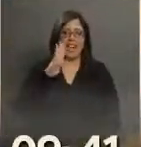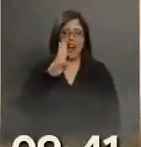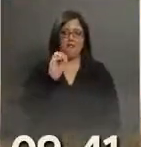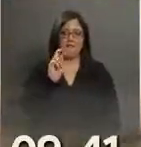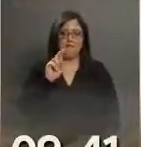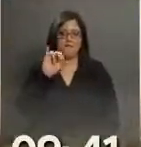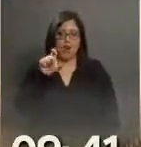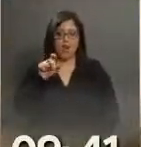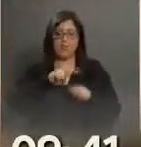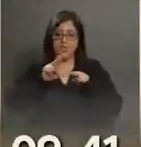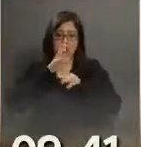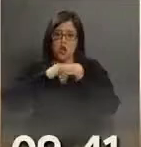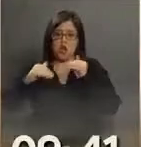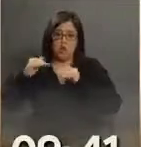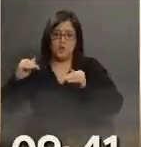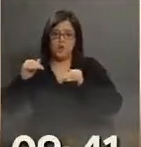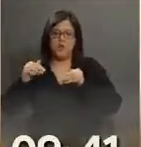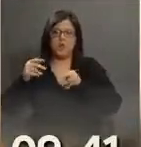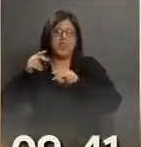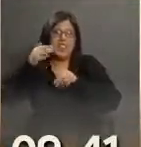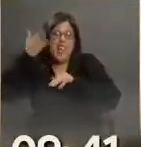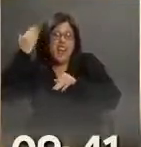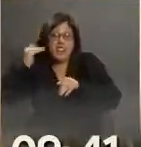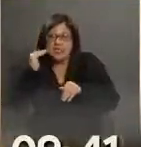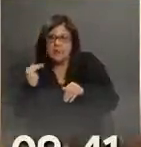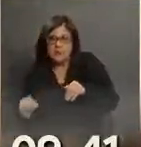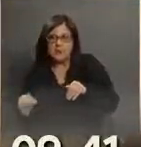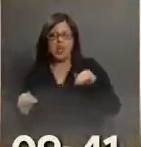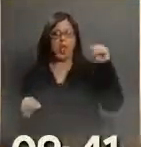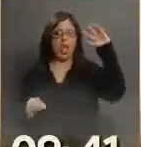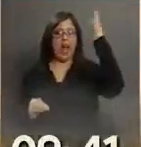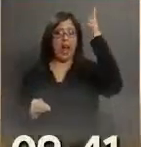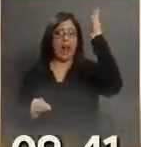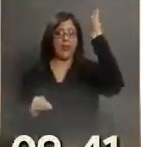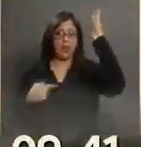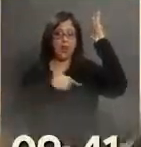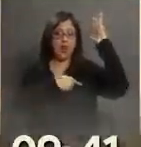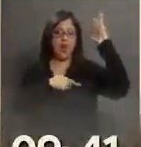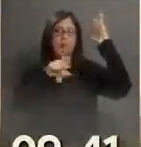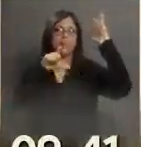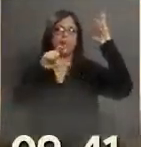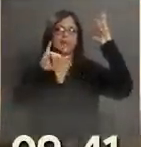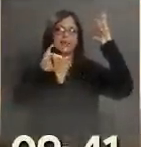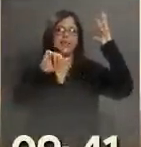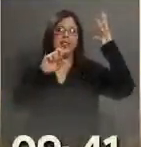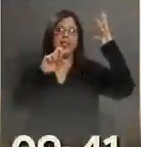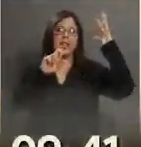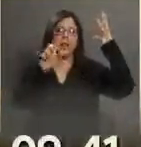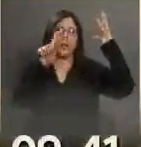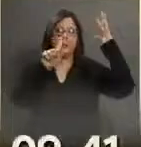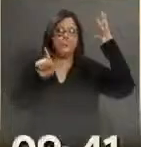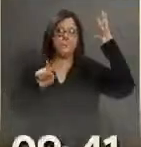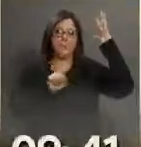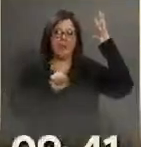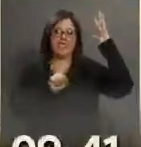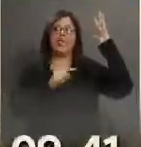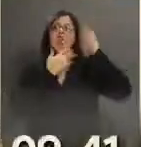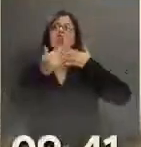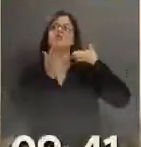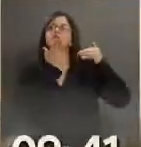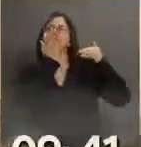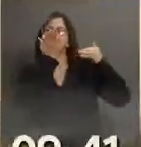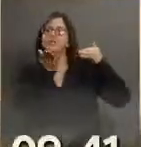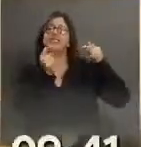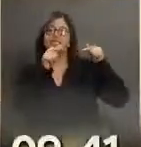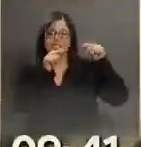hace desde chico, que es subirse a un ciprés enorme que hay en Punta Arenas y que se fue, quedó conocido como motejado, como el árbol de la franja.